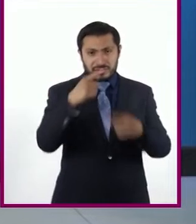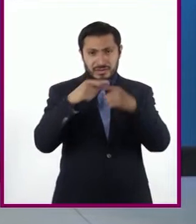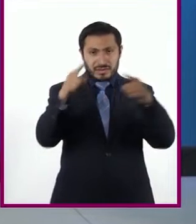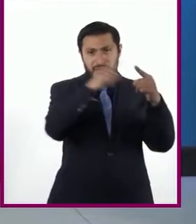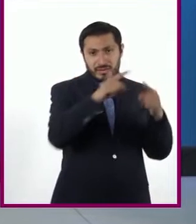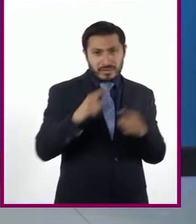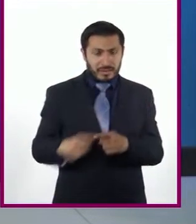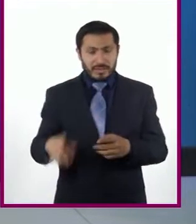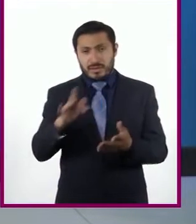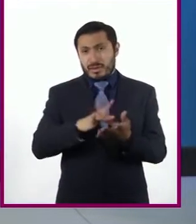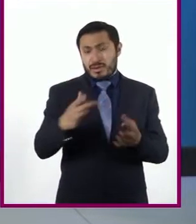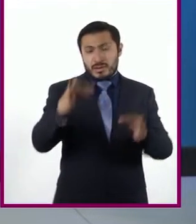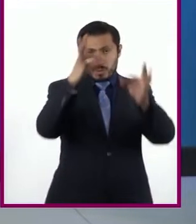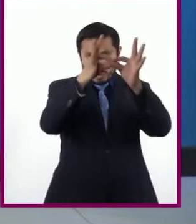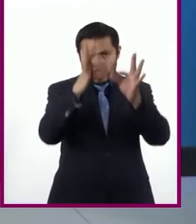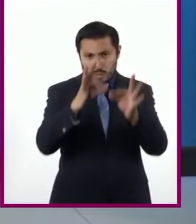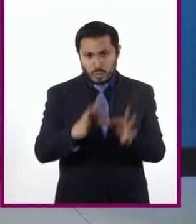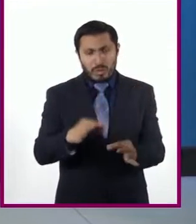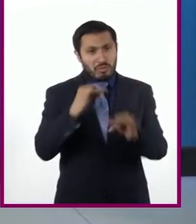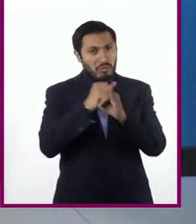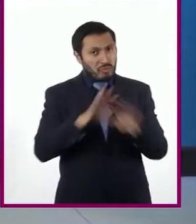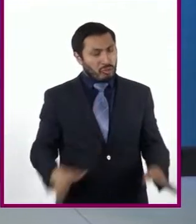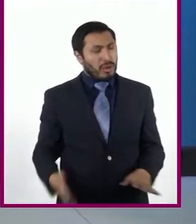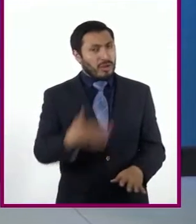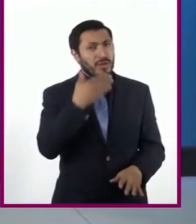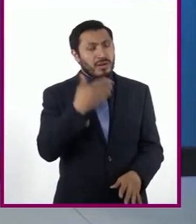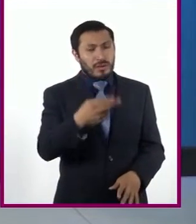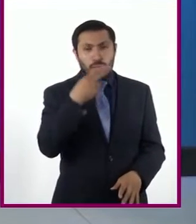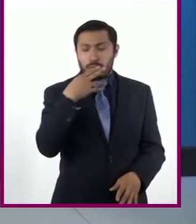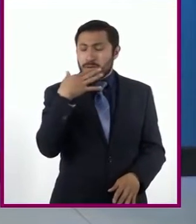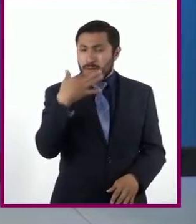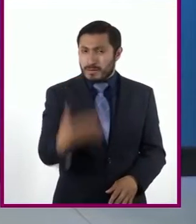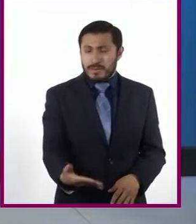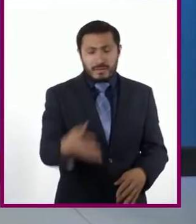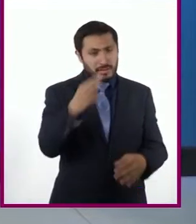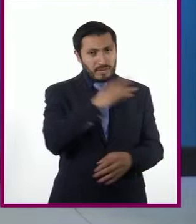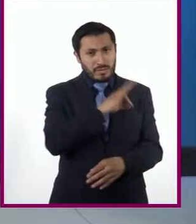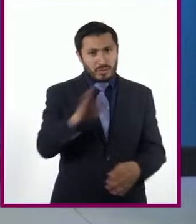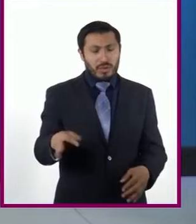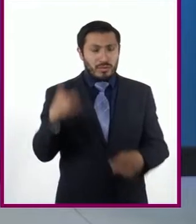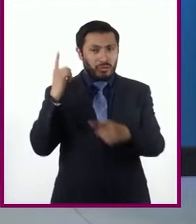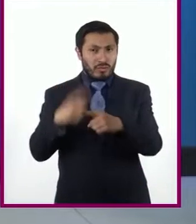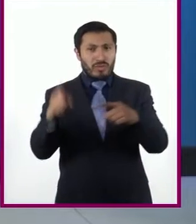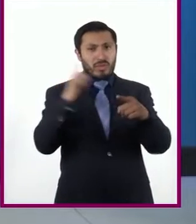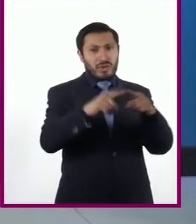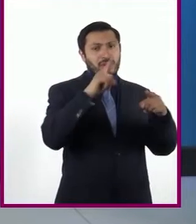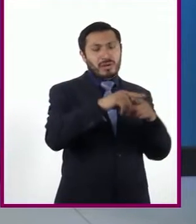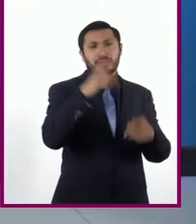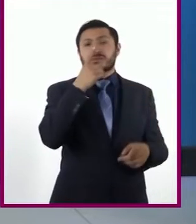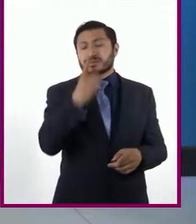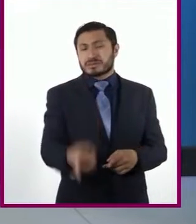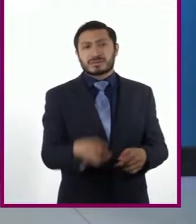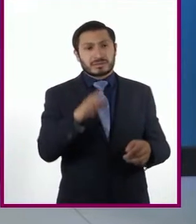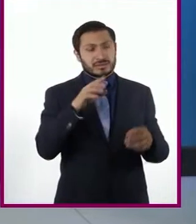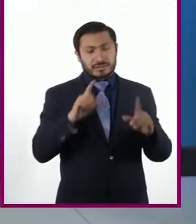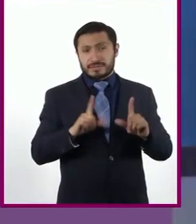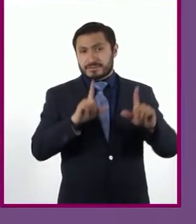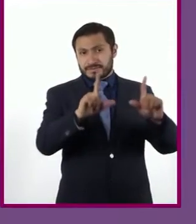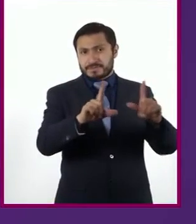Gracias a que somos muy puntuales en la información que utilizamos, podemos hacer diferentes afirmaciones de la siguiente